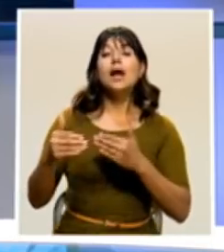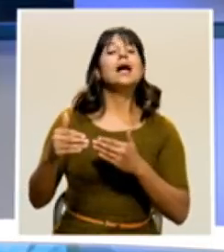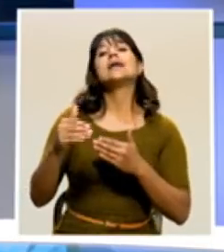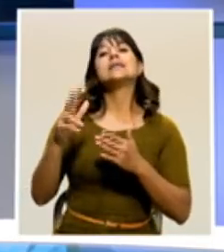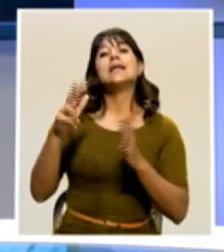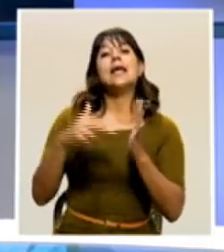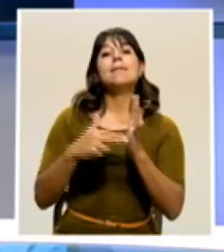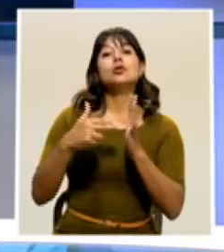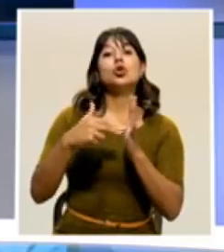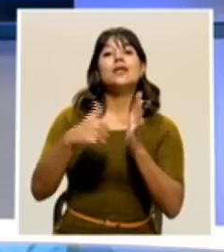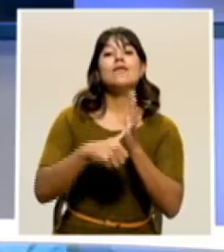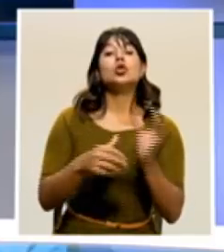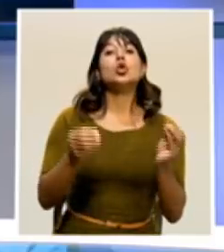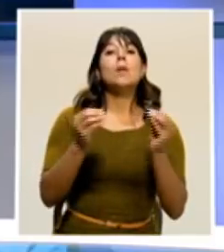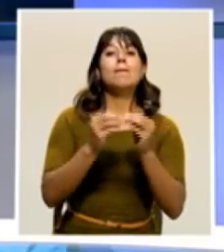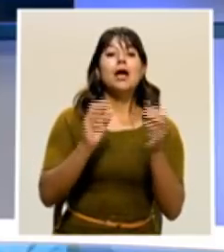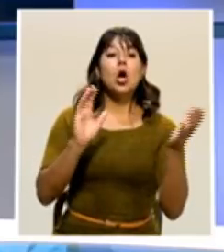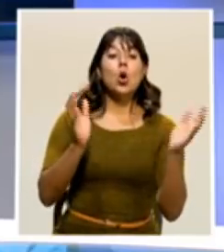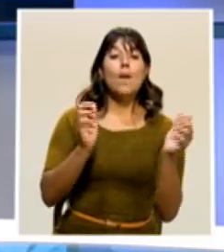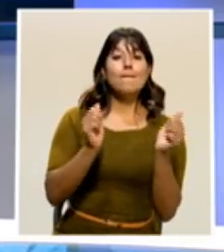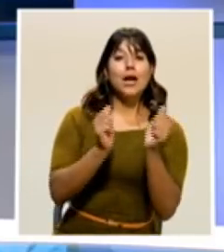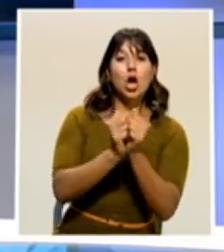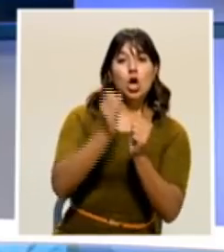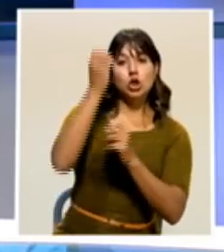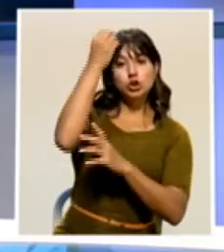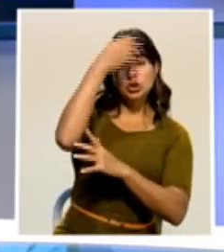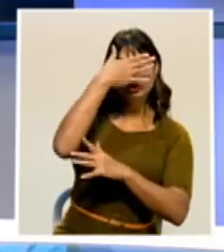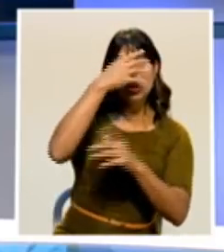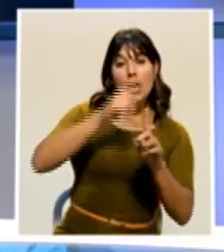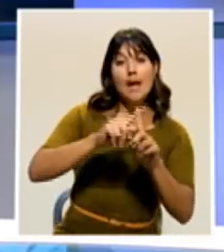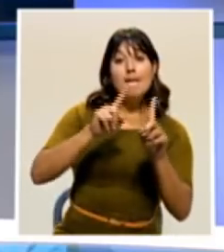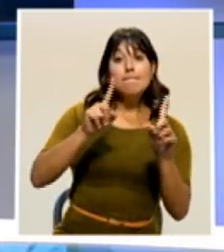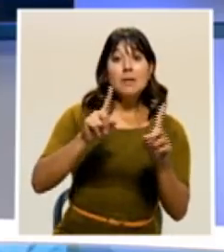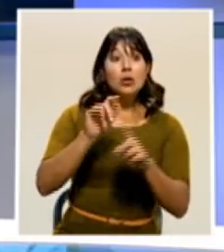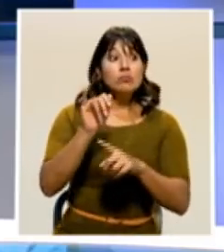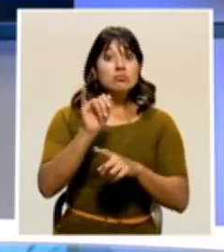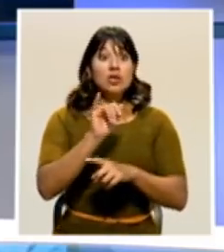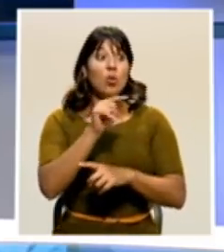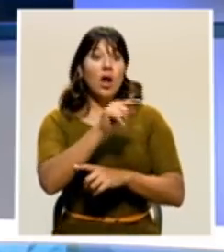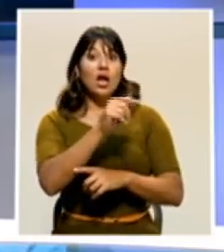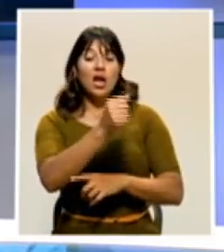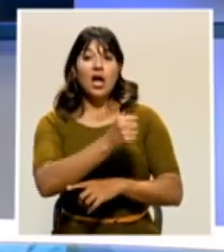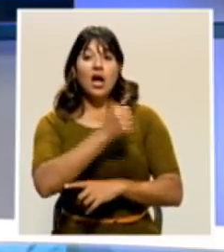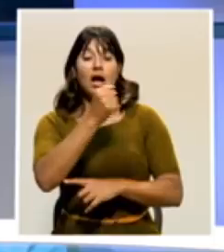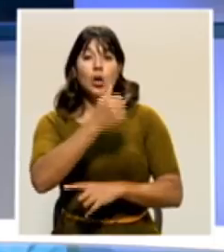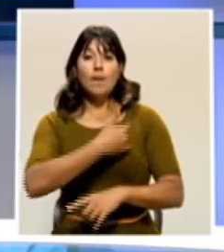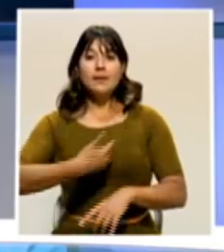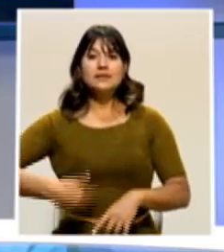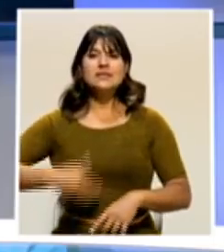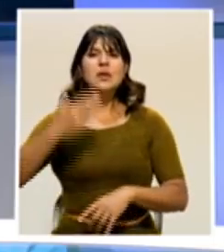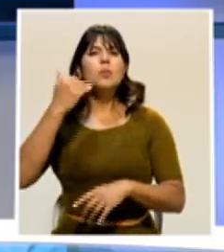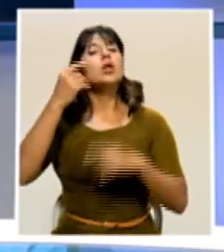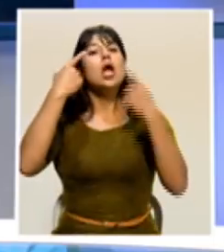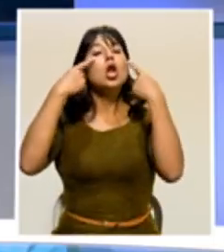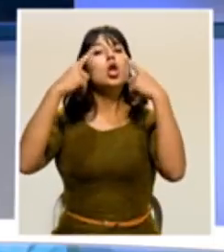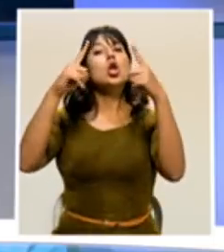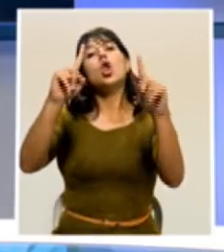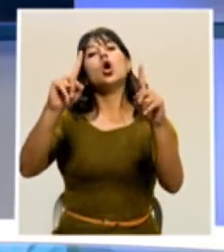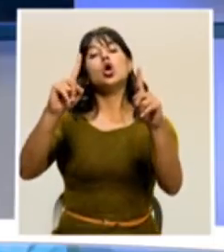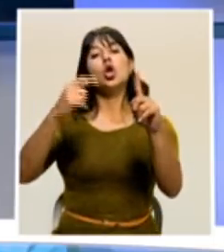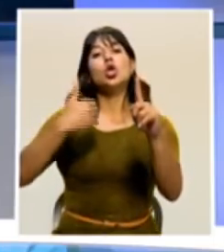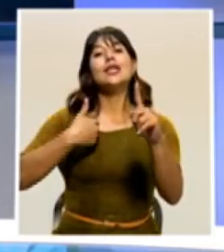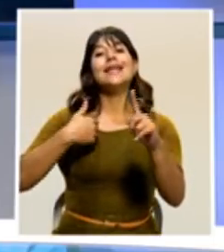que el republicano Donald Trump. Pero, sin embargo, fue Trump quien ganó la presidencia porque logró reunir